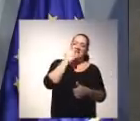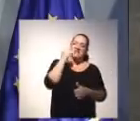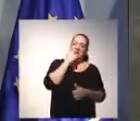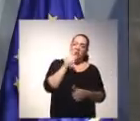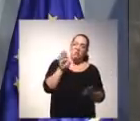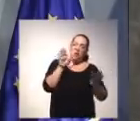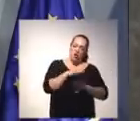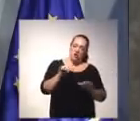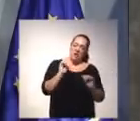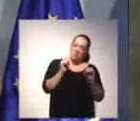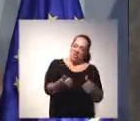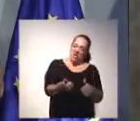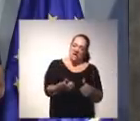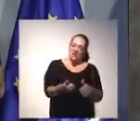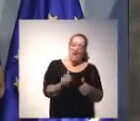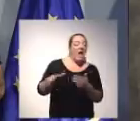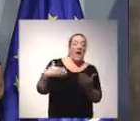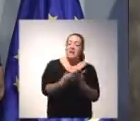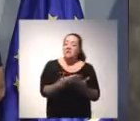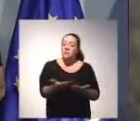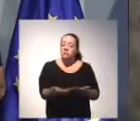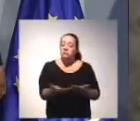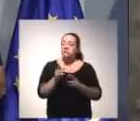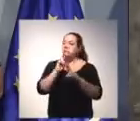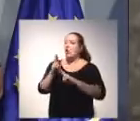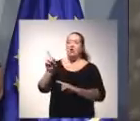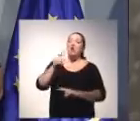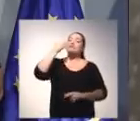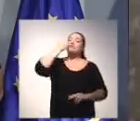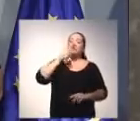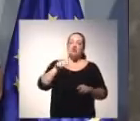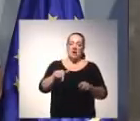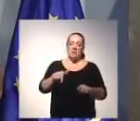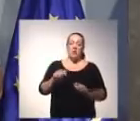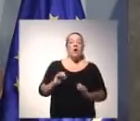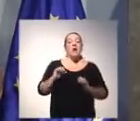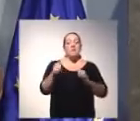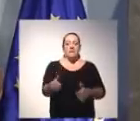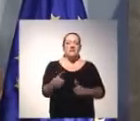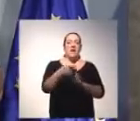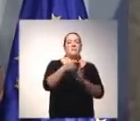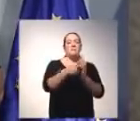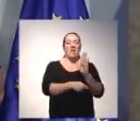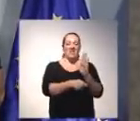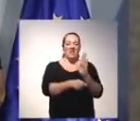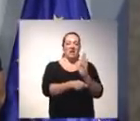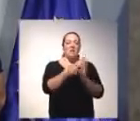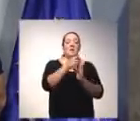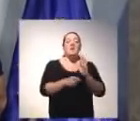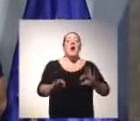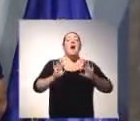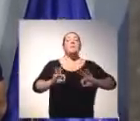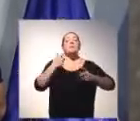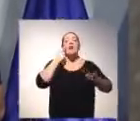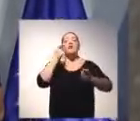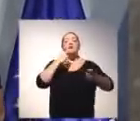por la noche. Sí, el sábado tenemos previsto. ¿Cuándo? No, el sábado va a ser el día que apliquemos esta medida de especial